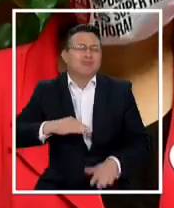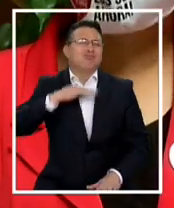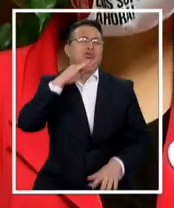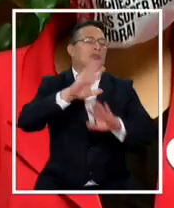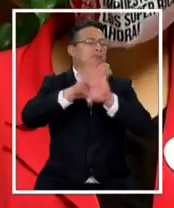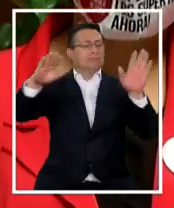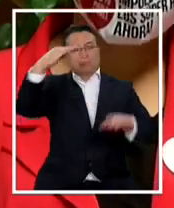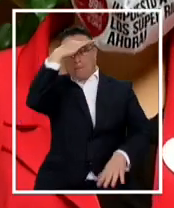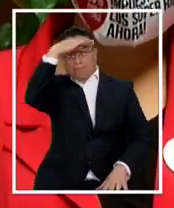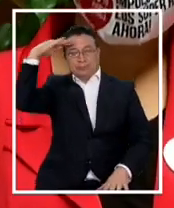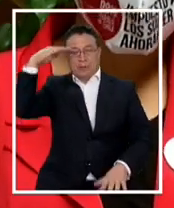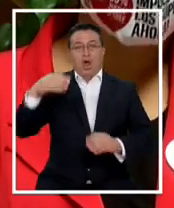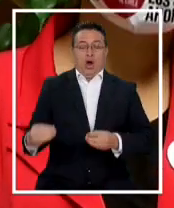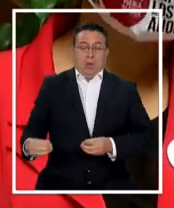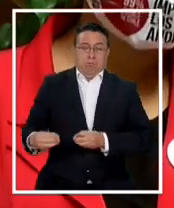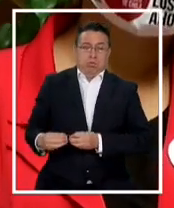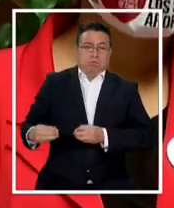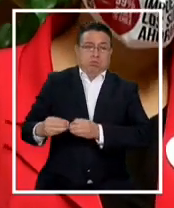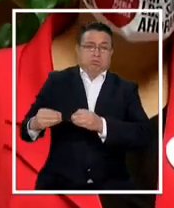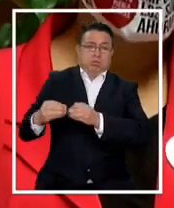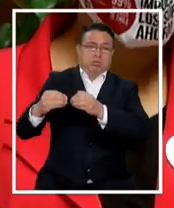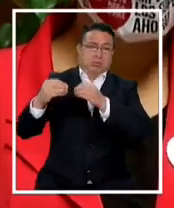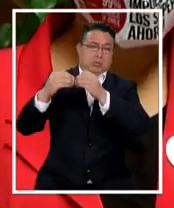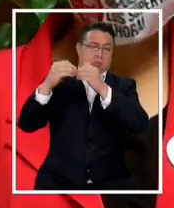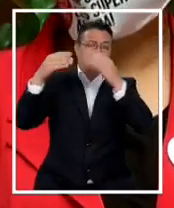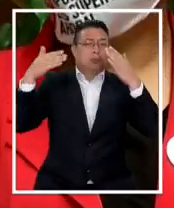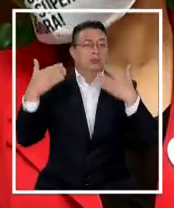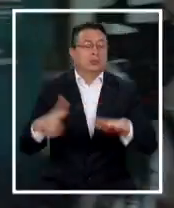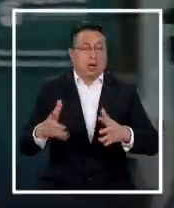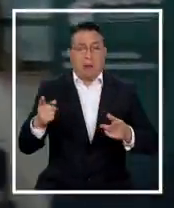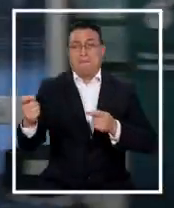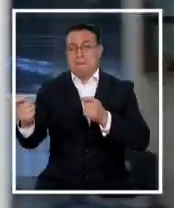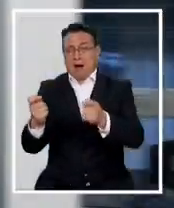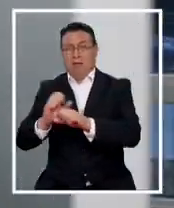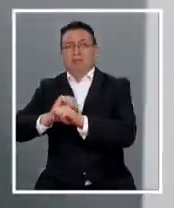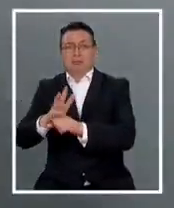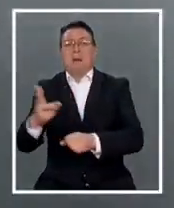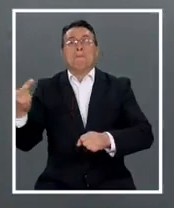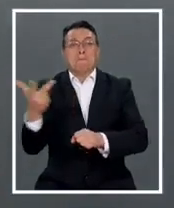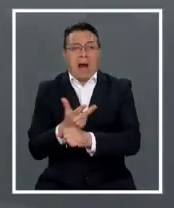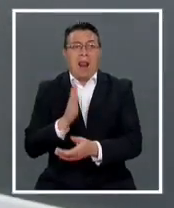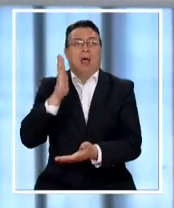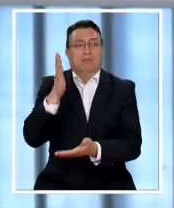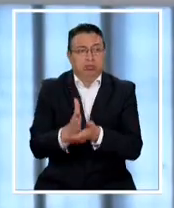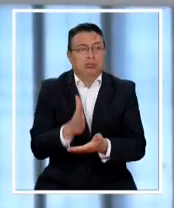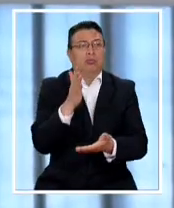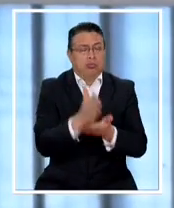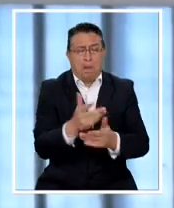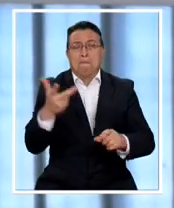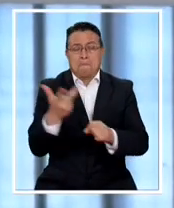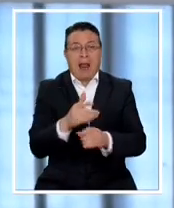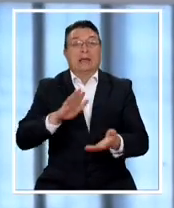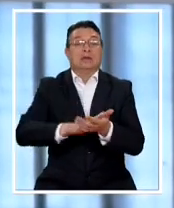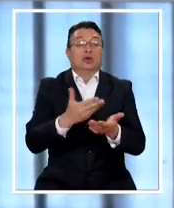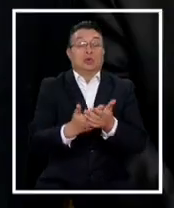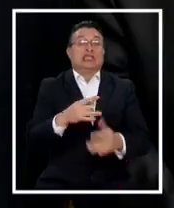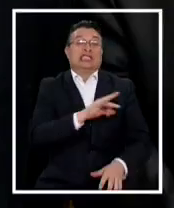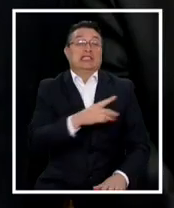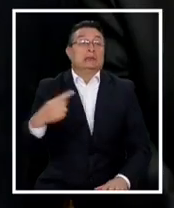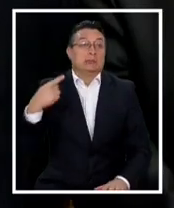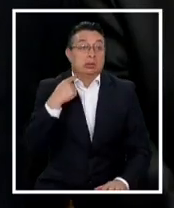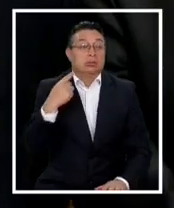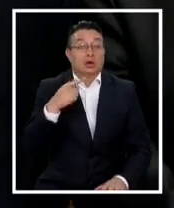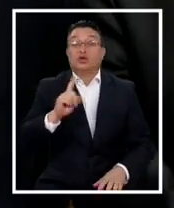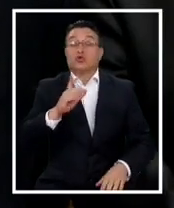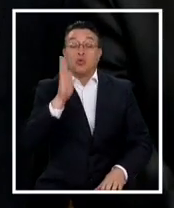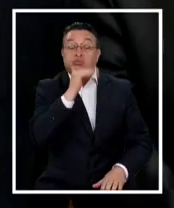vaso. Y hay un cúmulo de acciones durante el manejo de esta pandemia respecto a malas decisiones que han afectado la salud de los chilenos. Por no